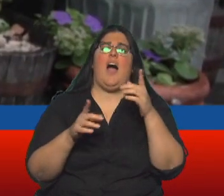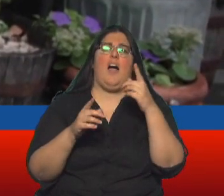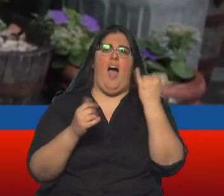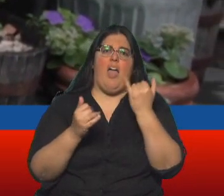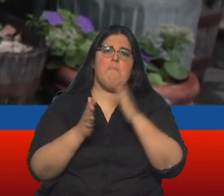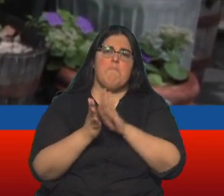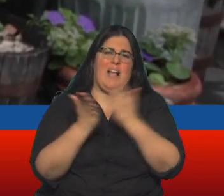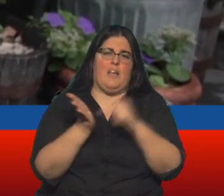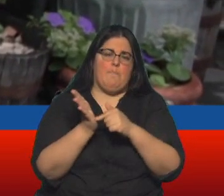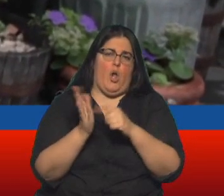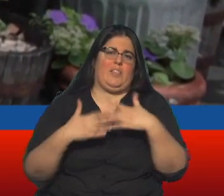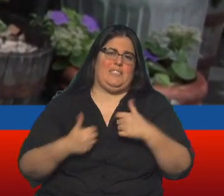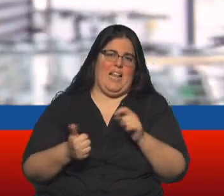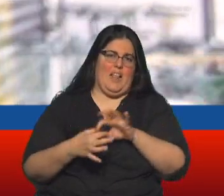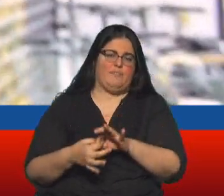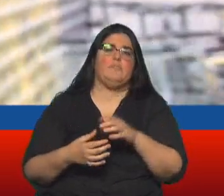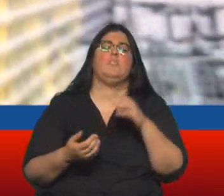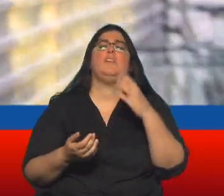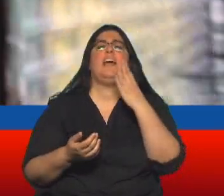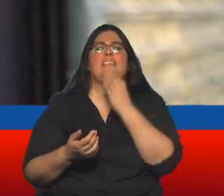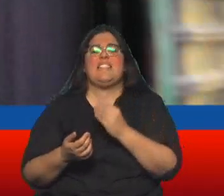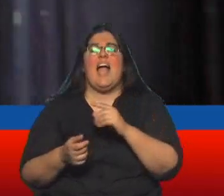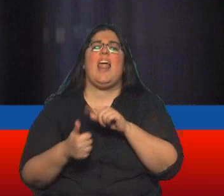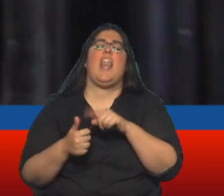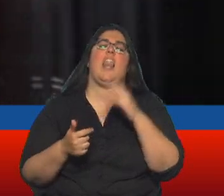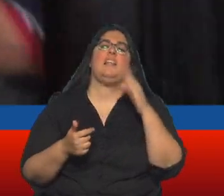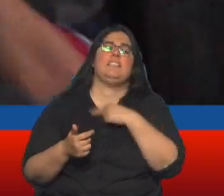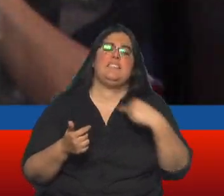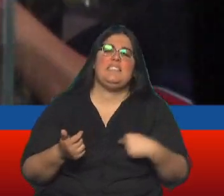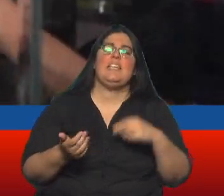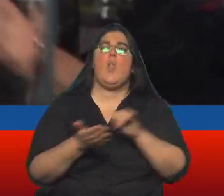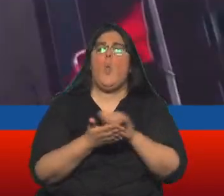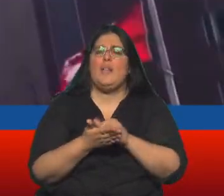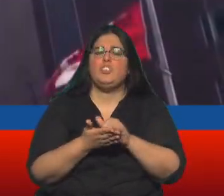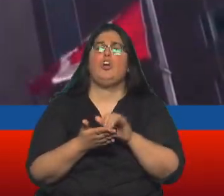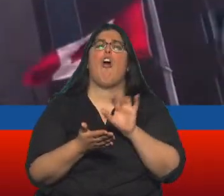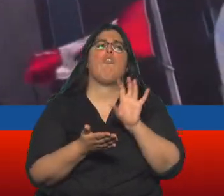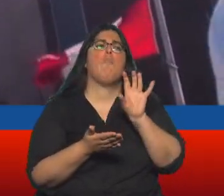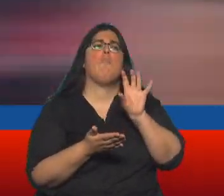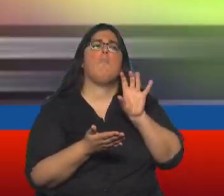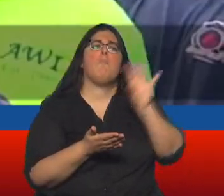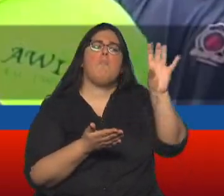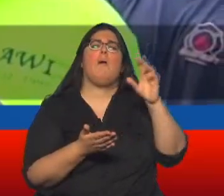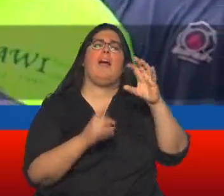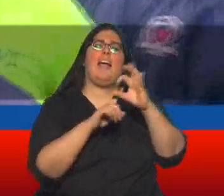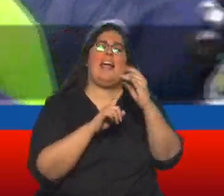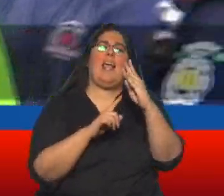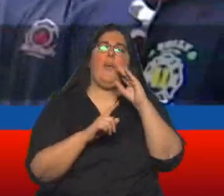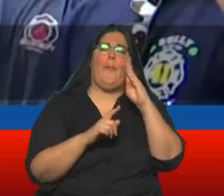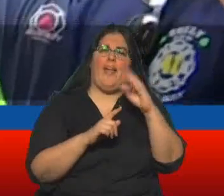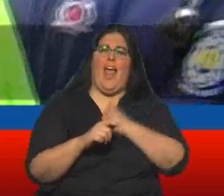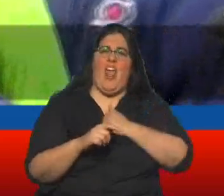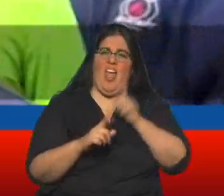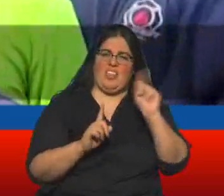Europa, también lo hacen Israel, China, la ciudad de Nueva York y la provincia canadiense de Quebec. I think you should